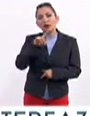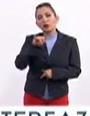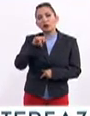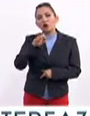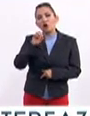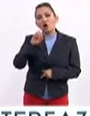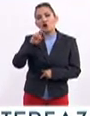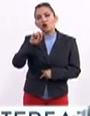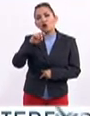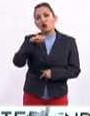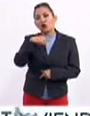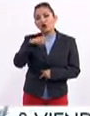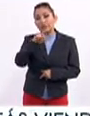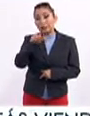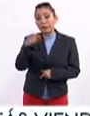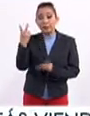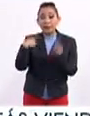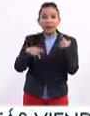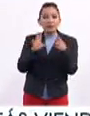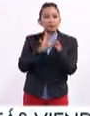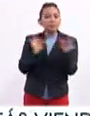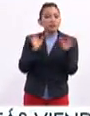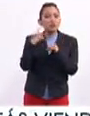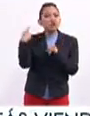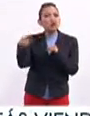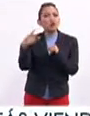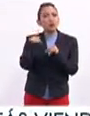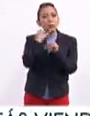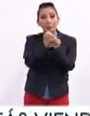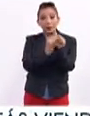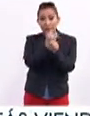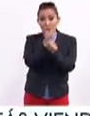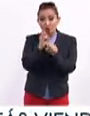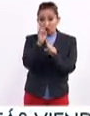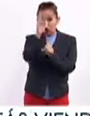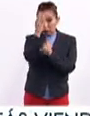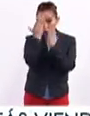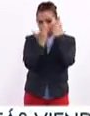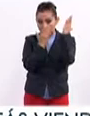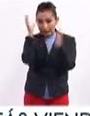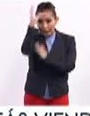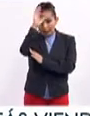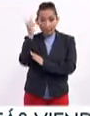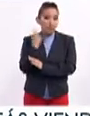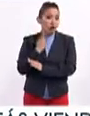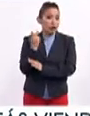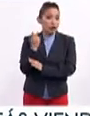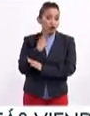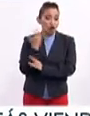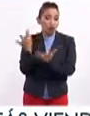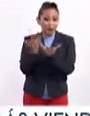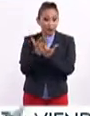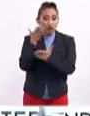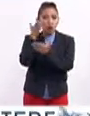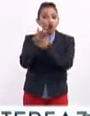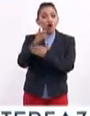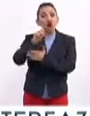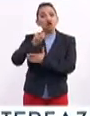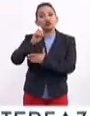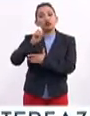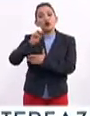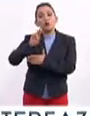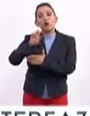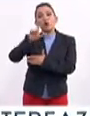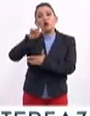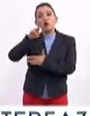Ordóñez Martínez. Él nos viene a platicar sobre su investigación de doctorado en Ciencias Políticas que logró realizar en Toulouse,